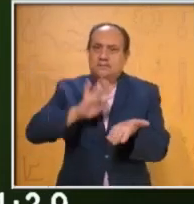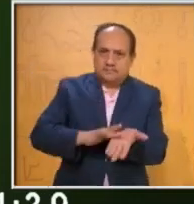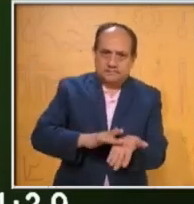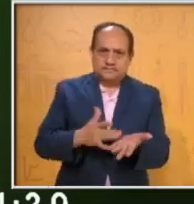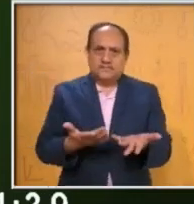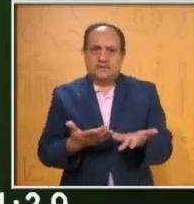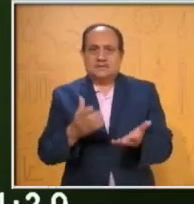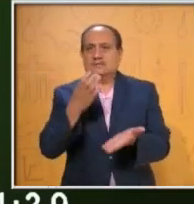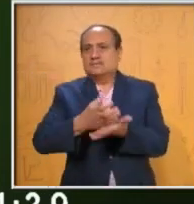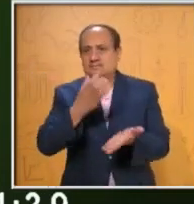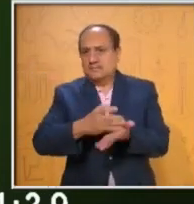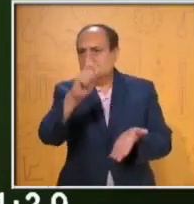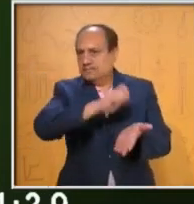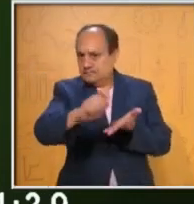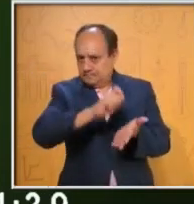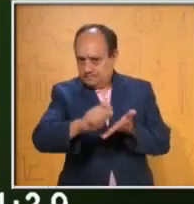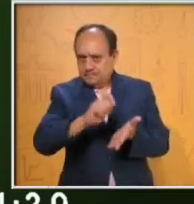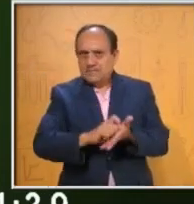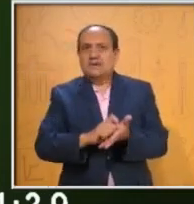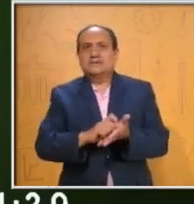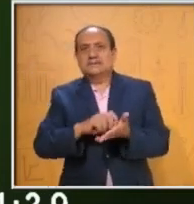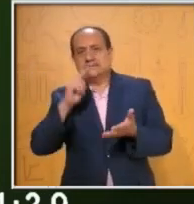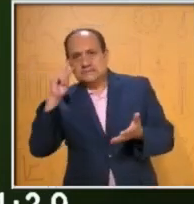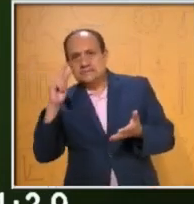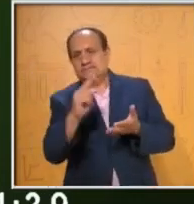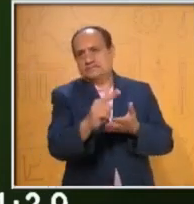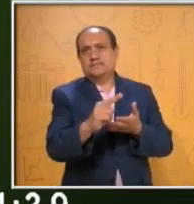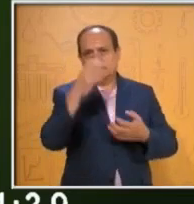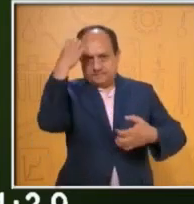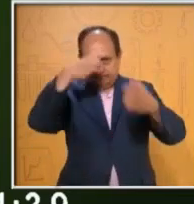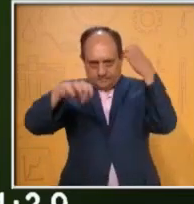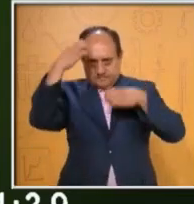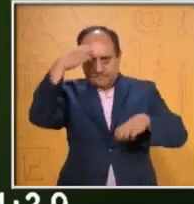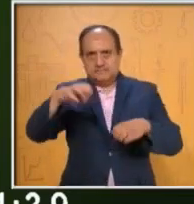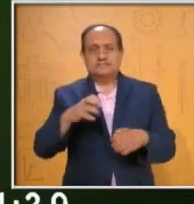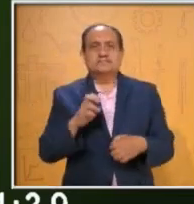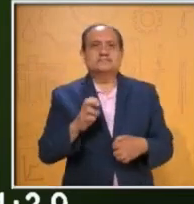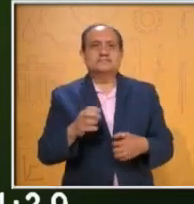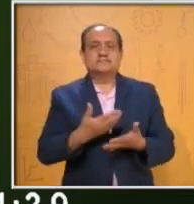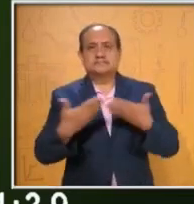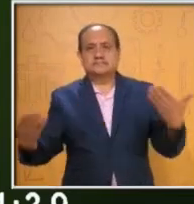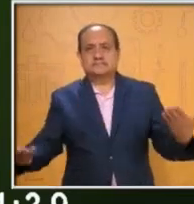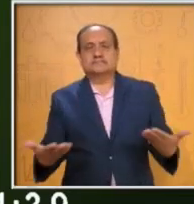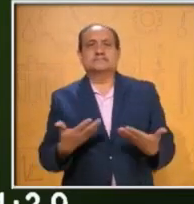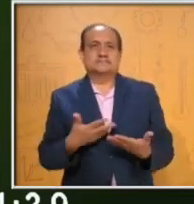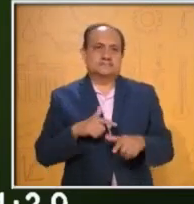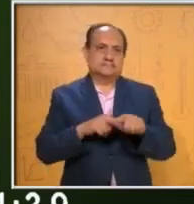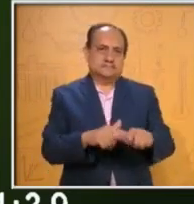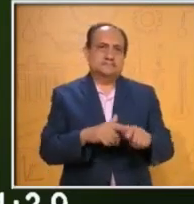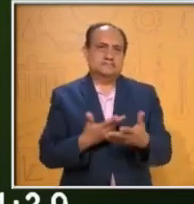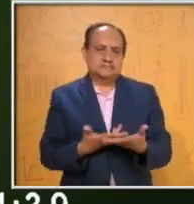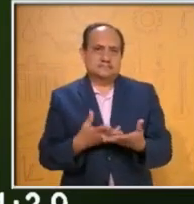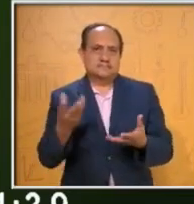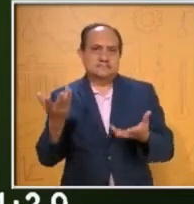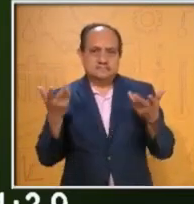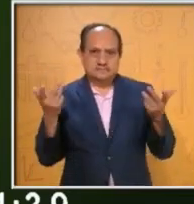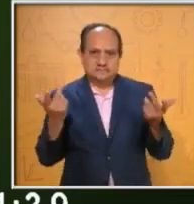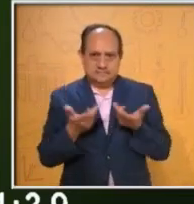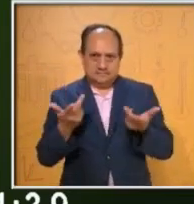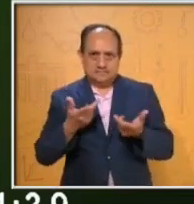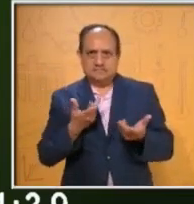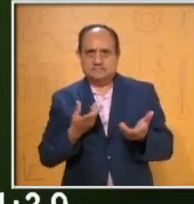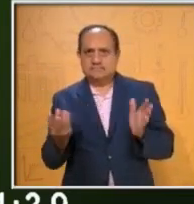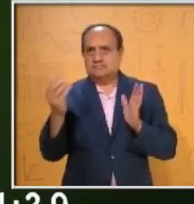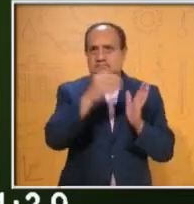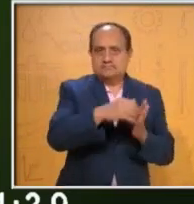nuestra libreta para anotar lo que pasa en este experimento. Muy bien, y ahora sí, vamos a realizar ese